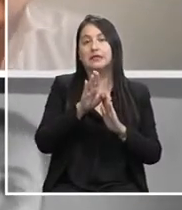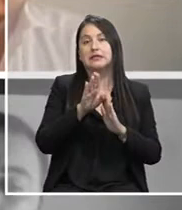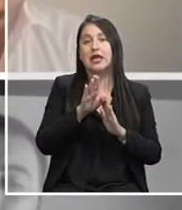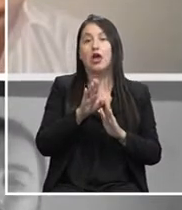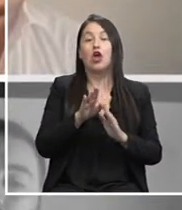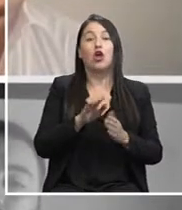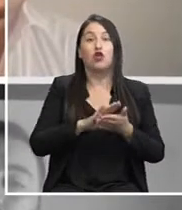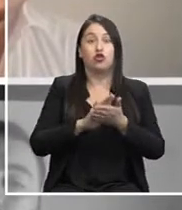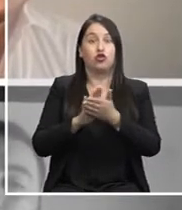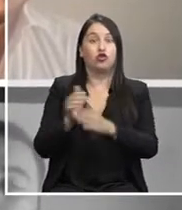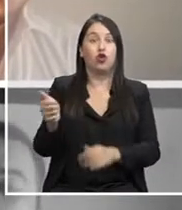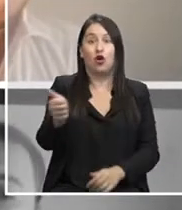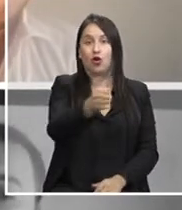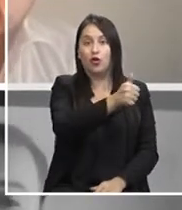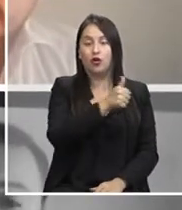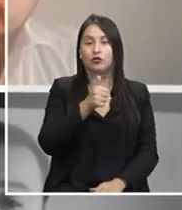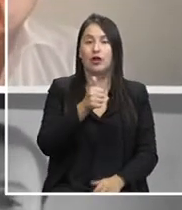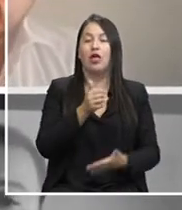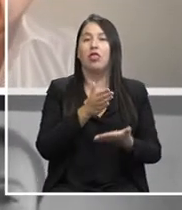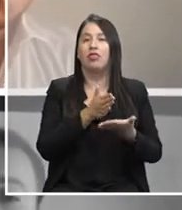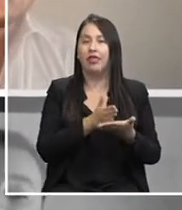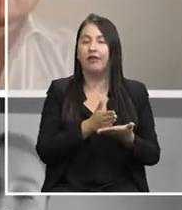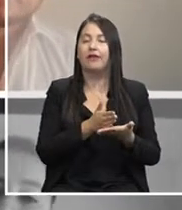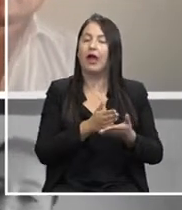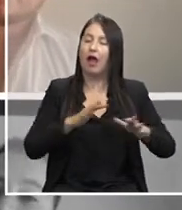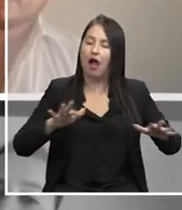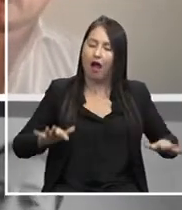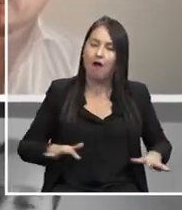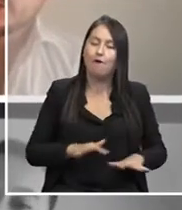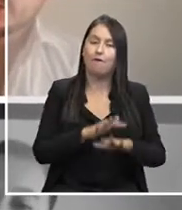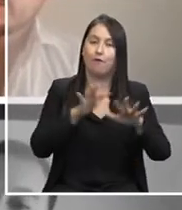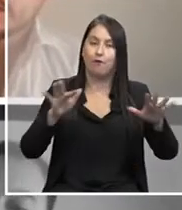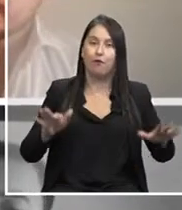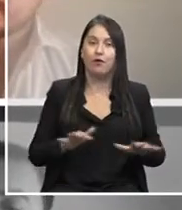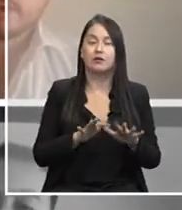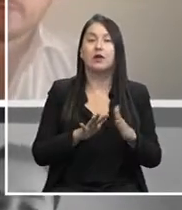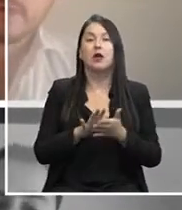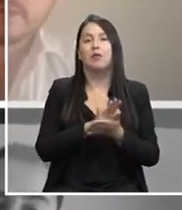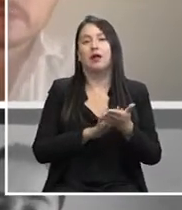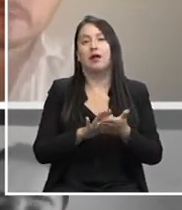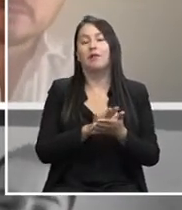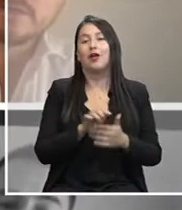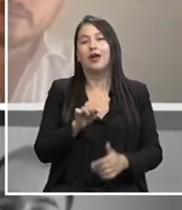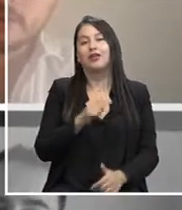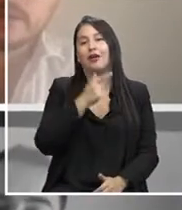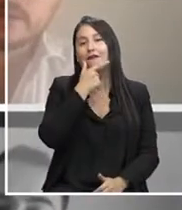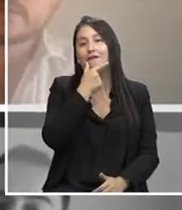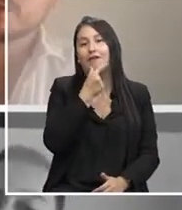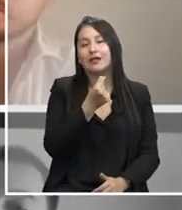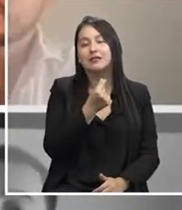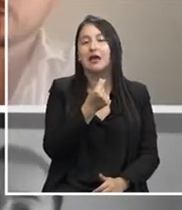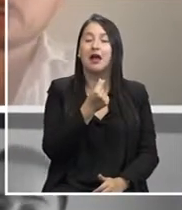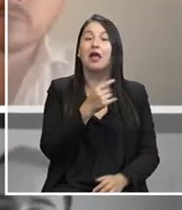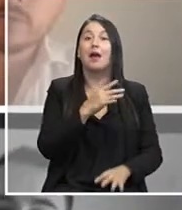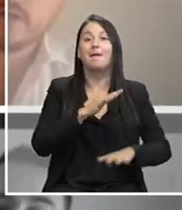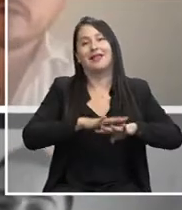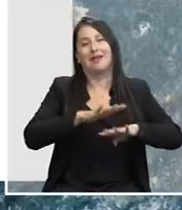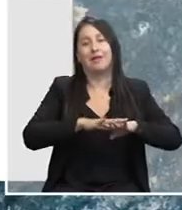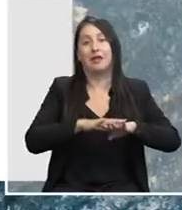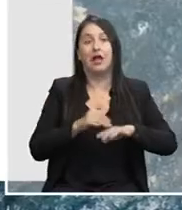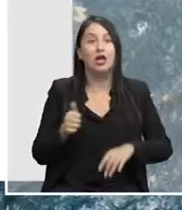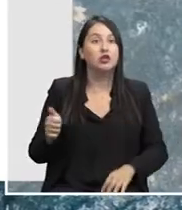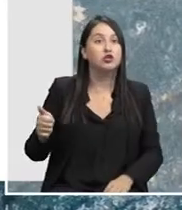que arremangarnos, digamos, y todos vamos a tener que hacer un esfuerzo, y en ese sentido, por ejemplo, una cuestión bastante fácil es decir, bueno, matemáticamente, si todo el